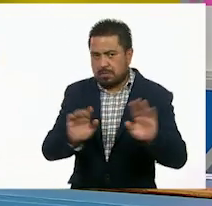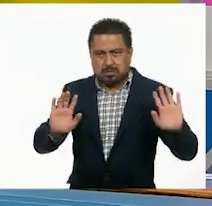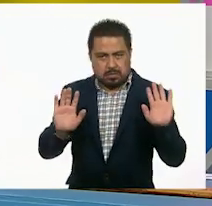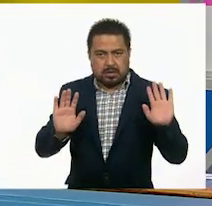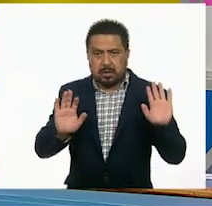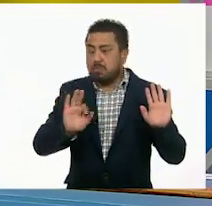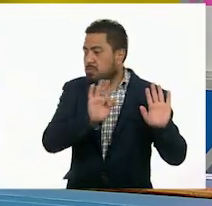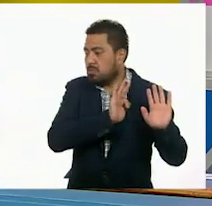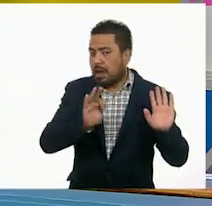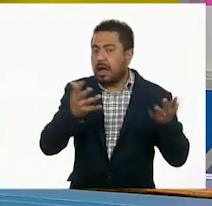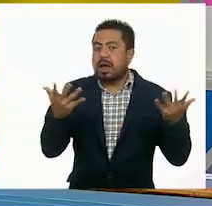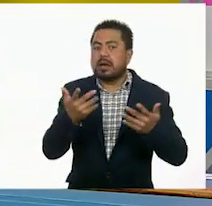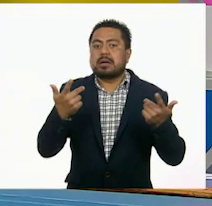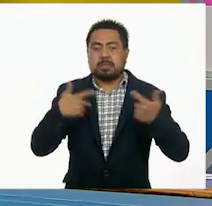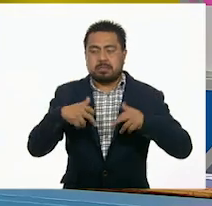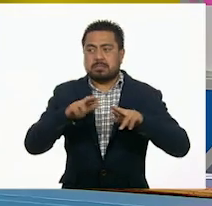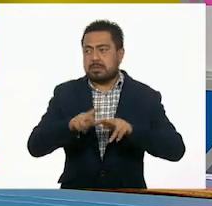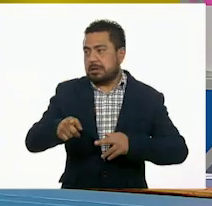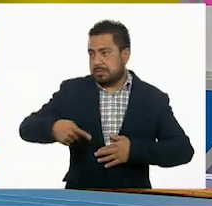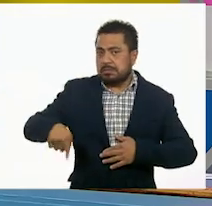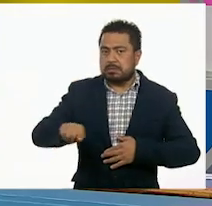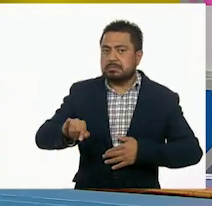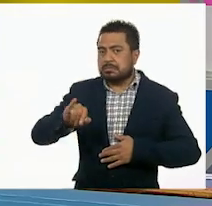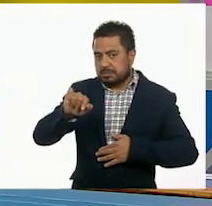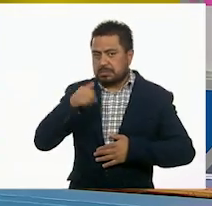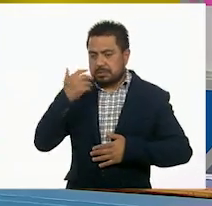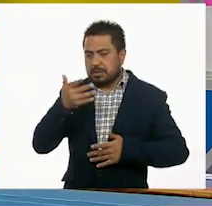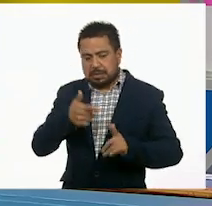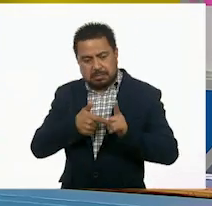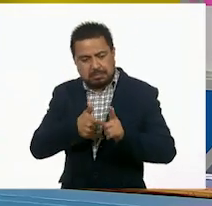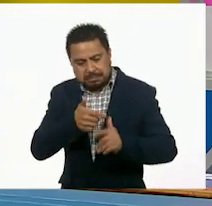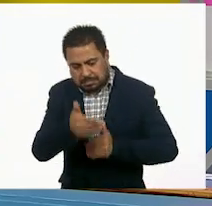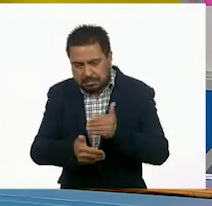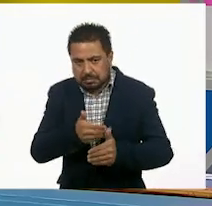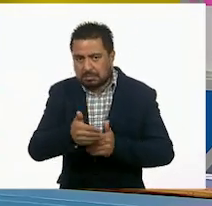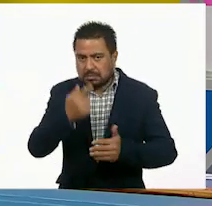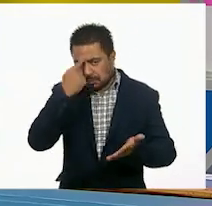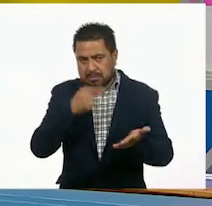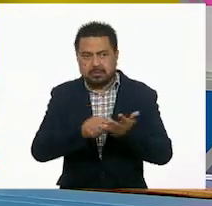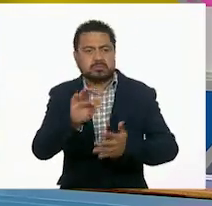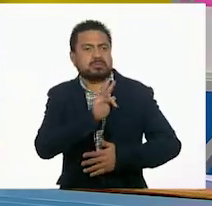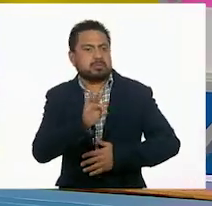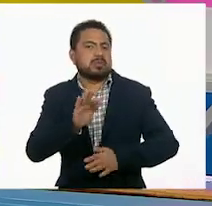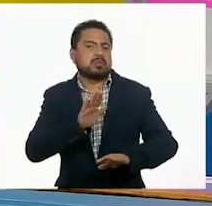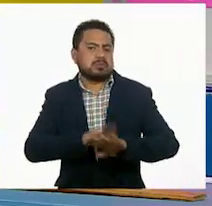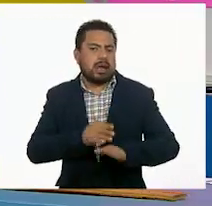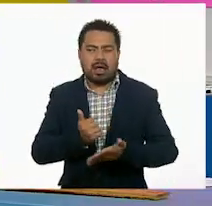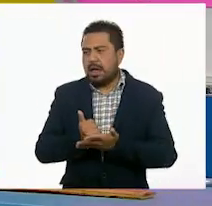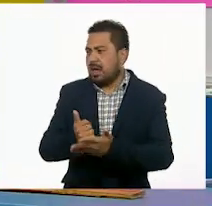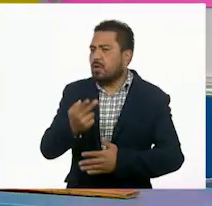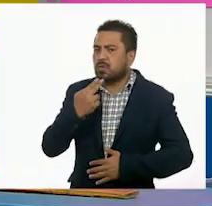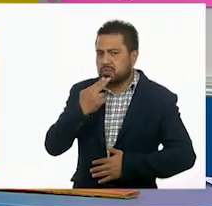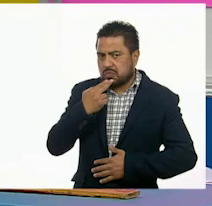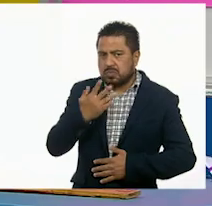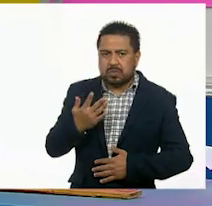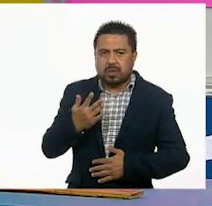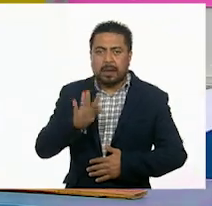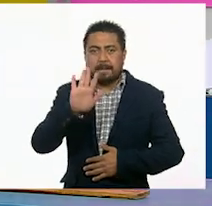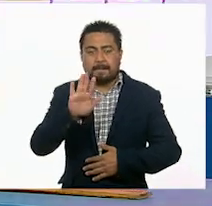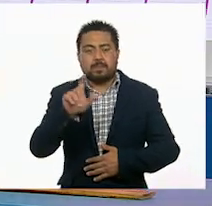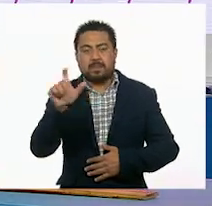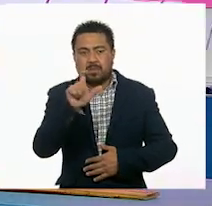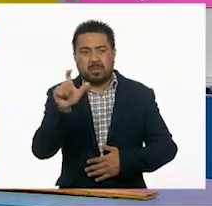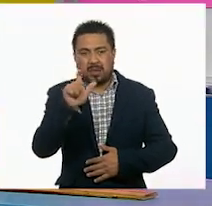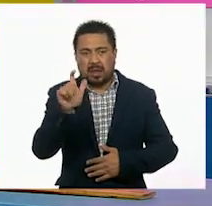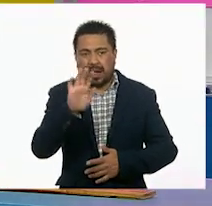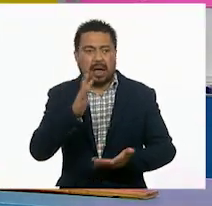Si la pueden hacer y los maestros la quieren, le quieren dar seguimiento, creo que puede ser de mucha ayuda. Una vez que